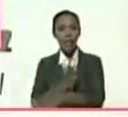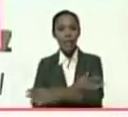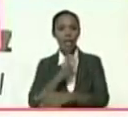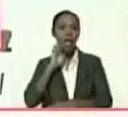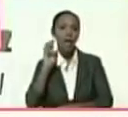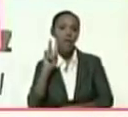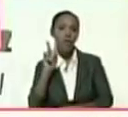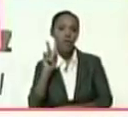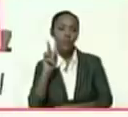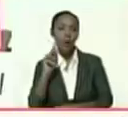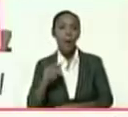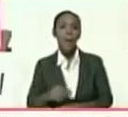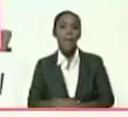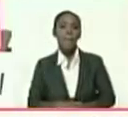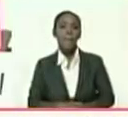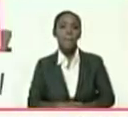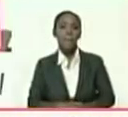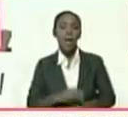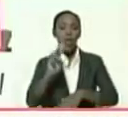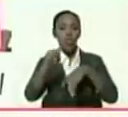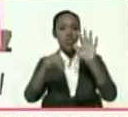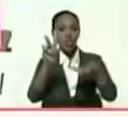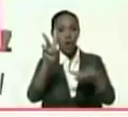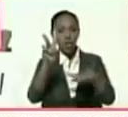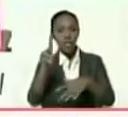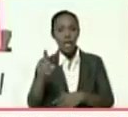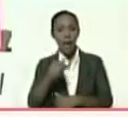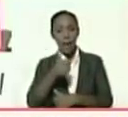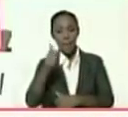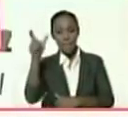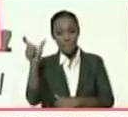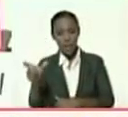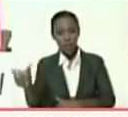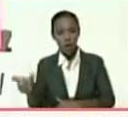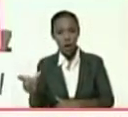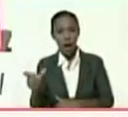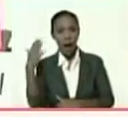21. 12 de ellos productos de golpes de Estado.